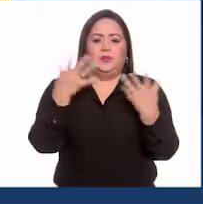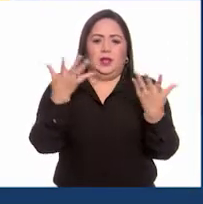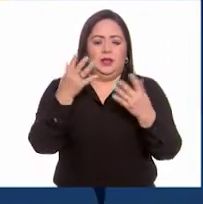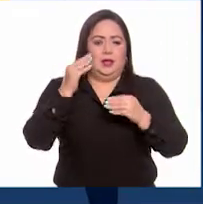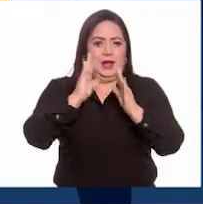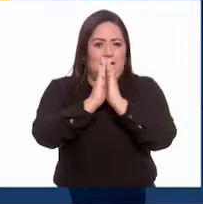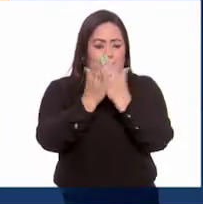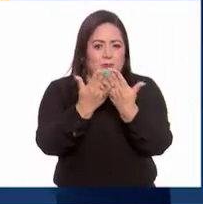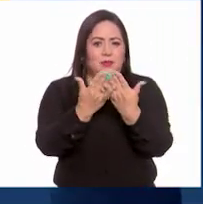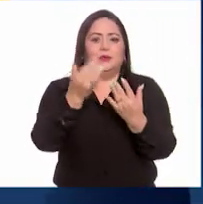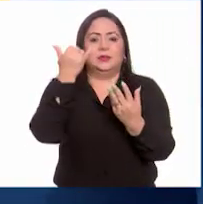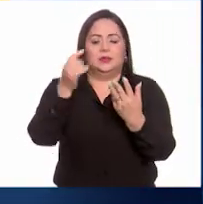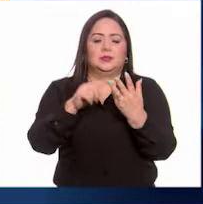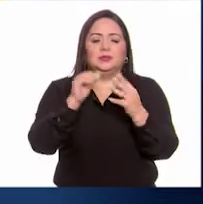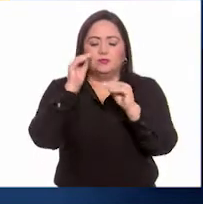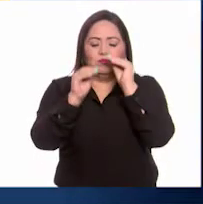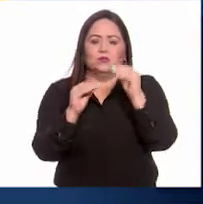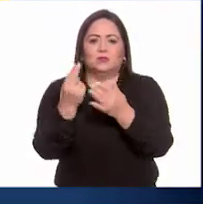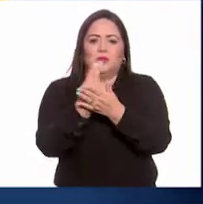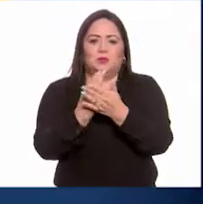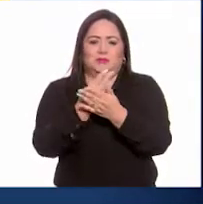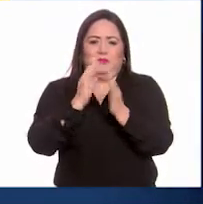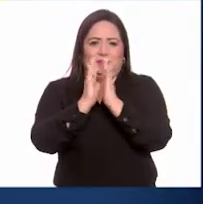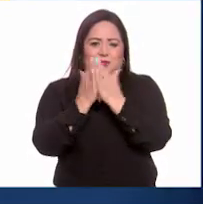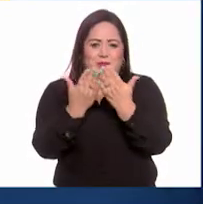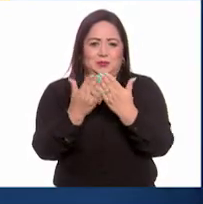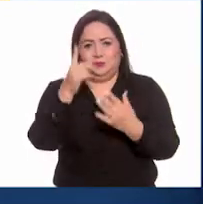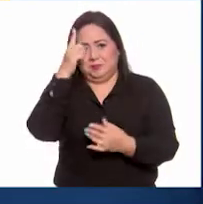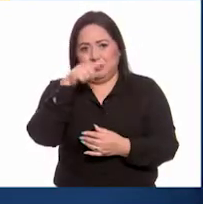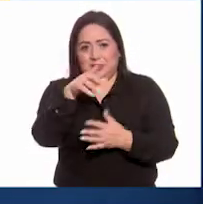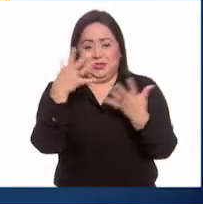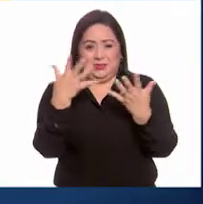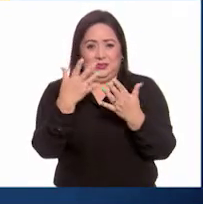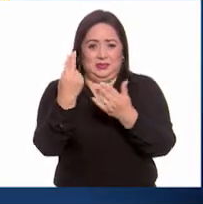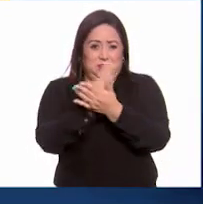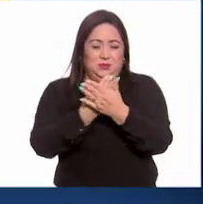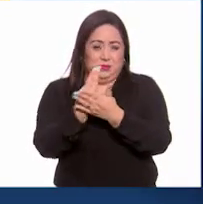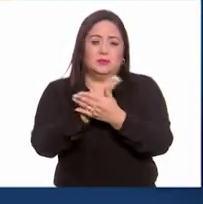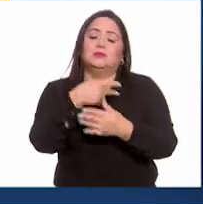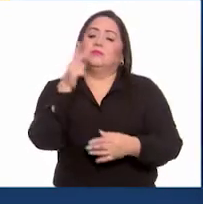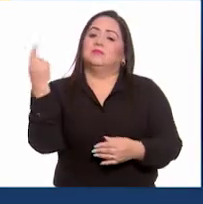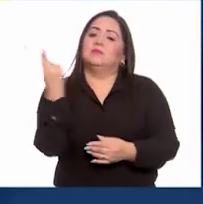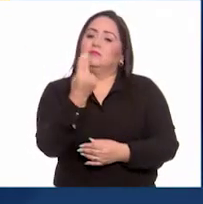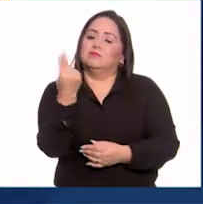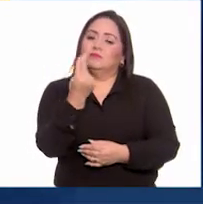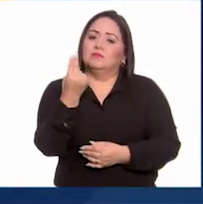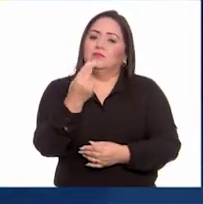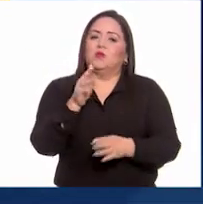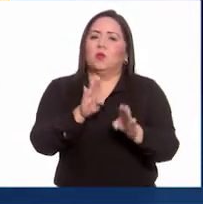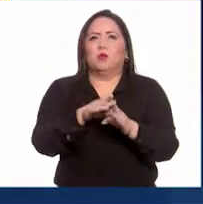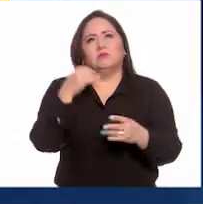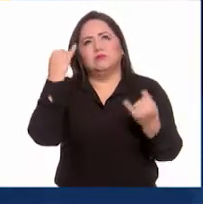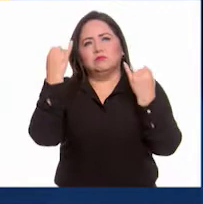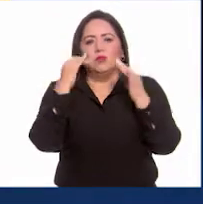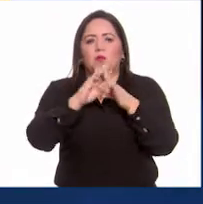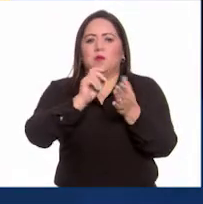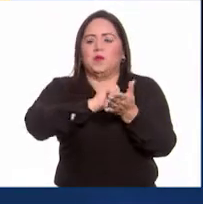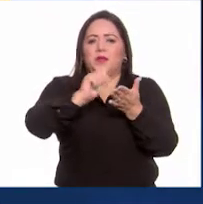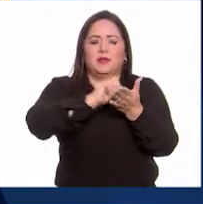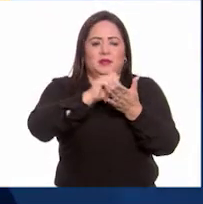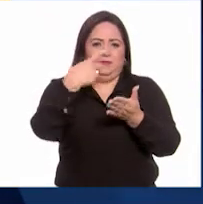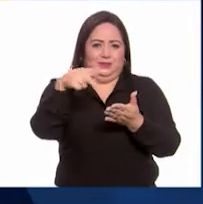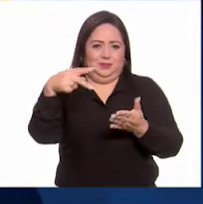libro y decorar el libro. Para escribir un cuento es necesario una estrategia de escritura